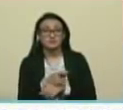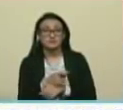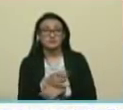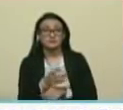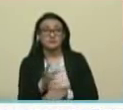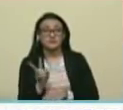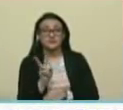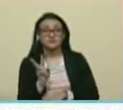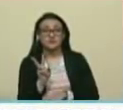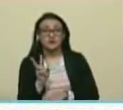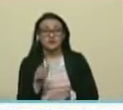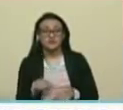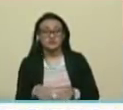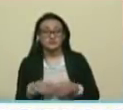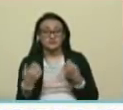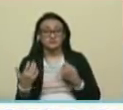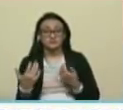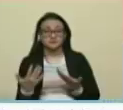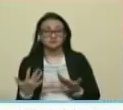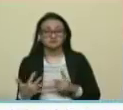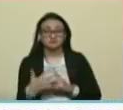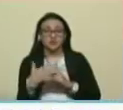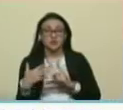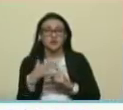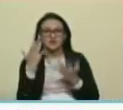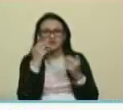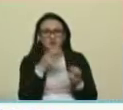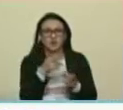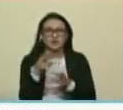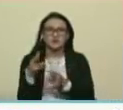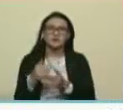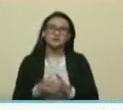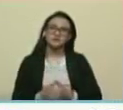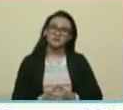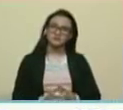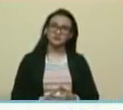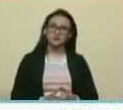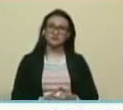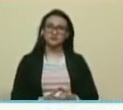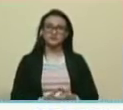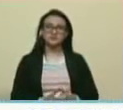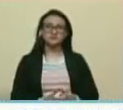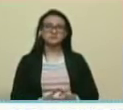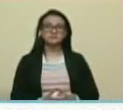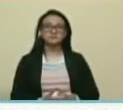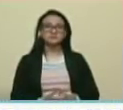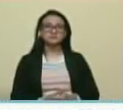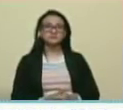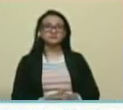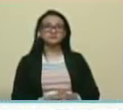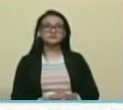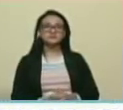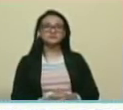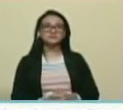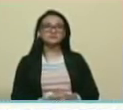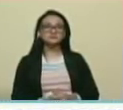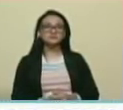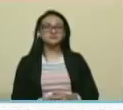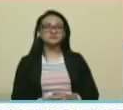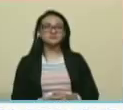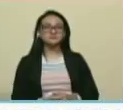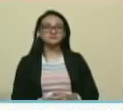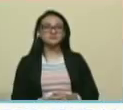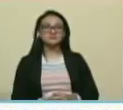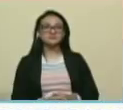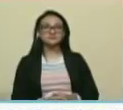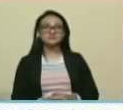resultado víctima de actos terroristas que, no es curioso, es absolutamente causal.